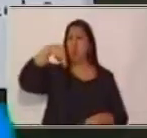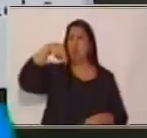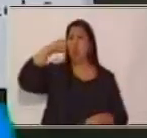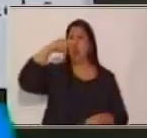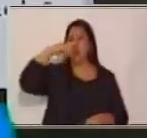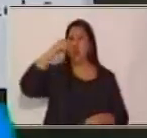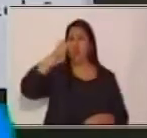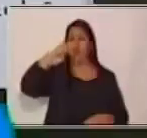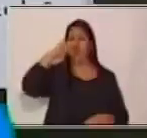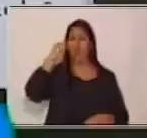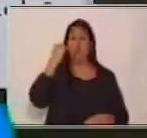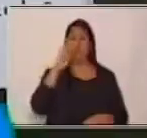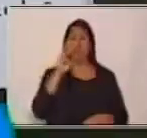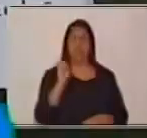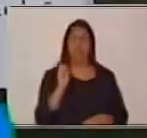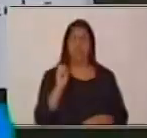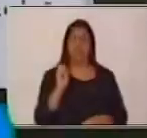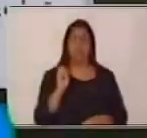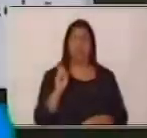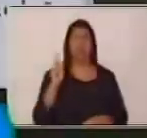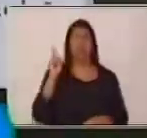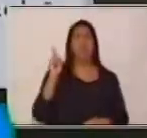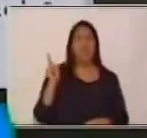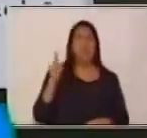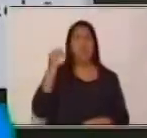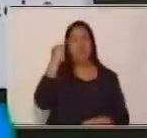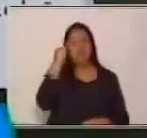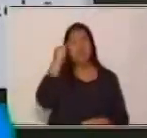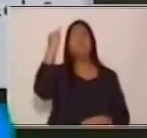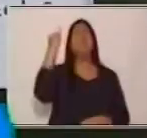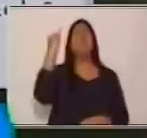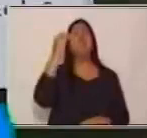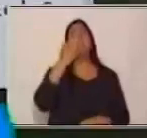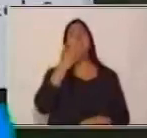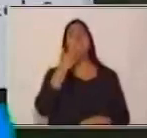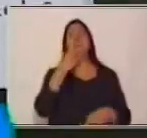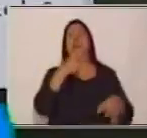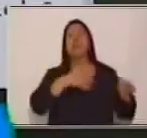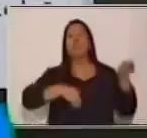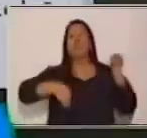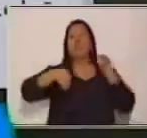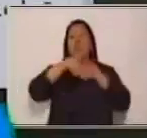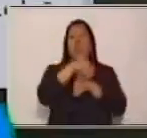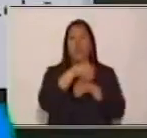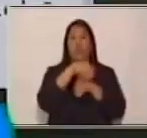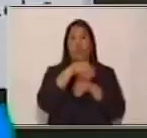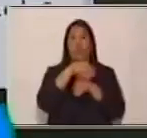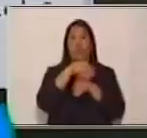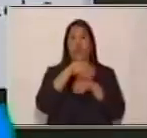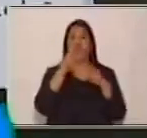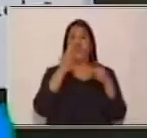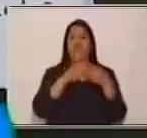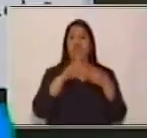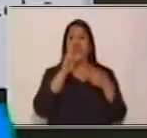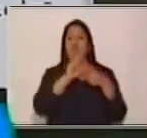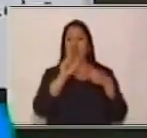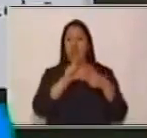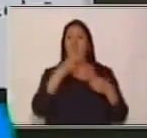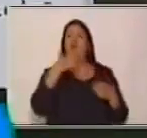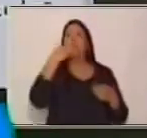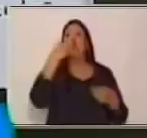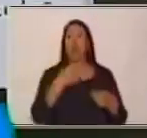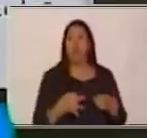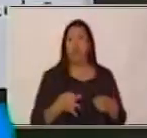la metáfora es el término imaginario sustituye al término real. ¿Y cómo es